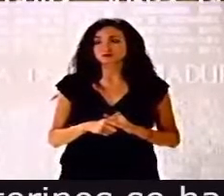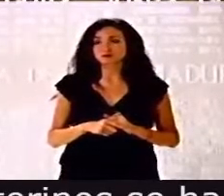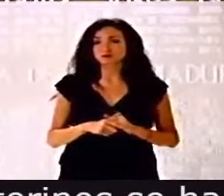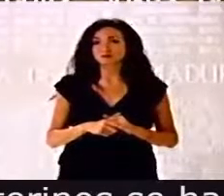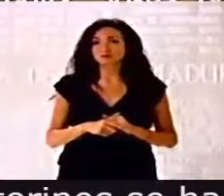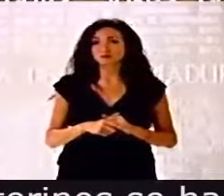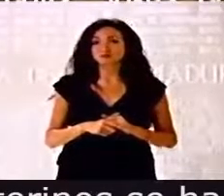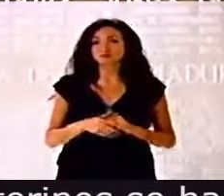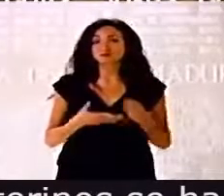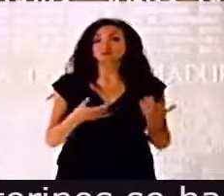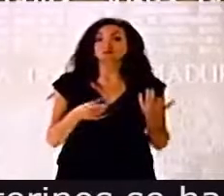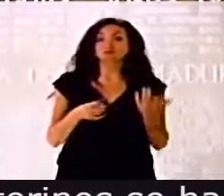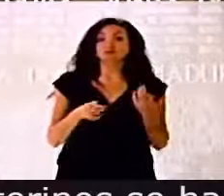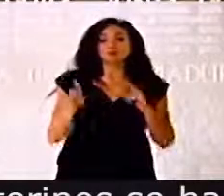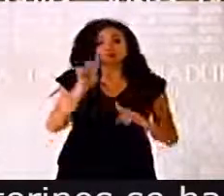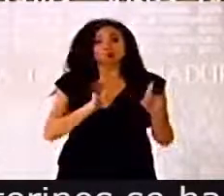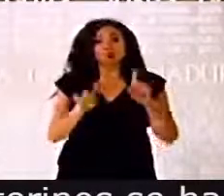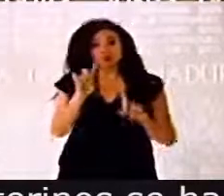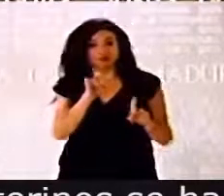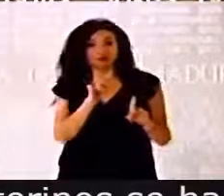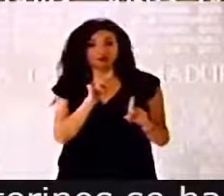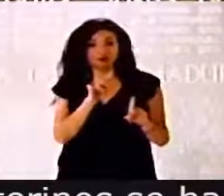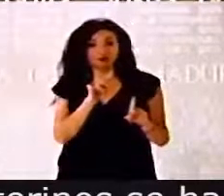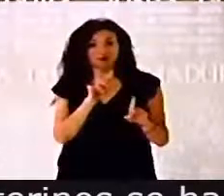El problema